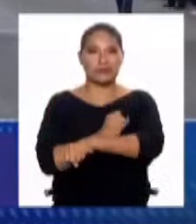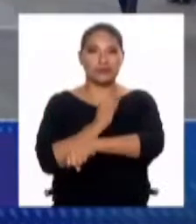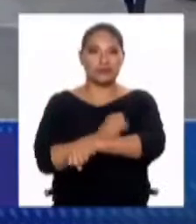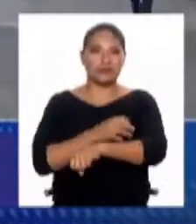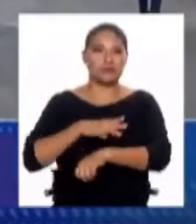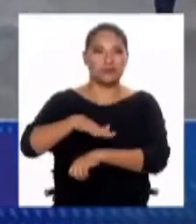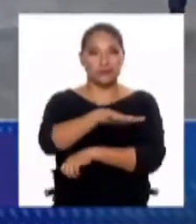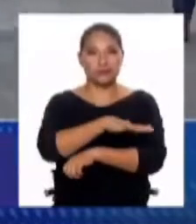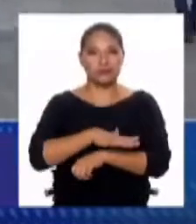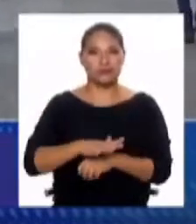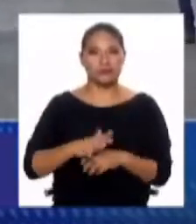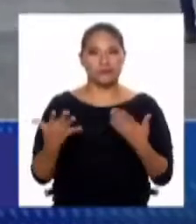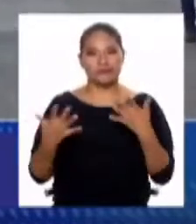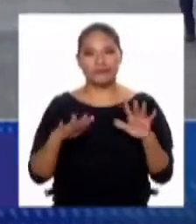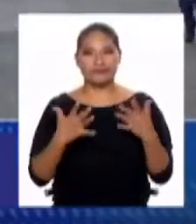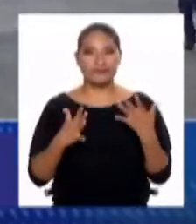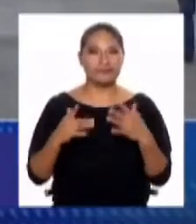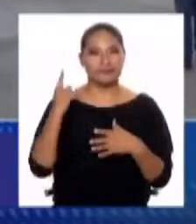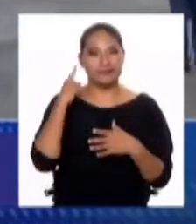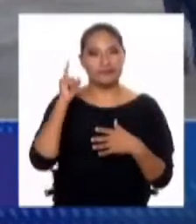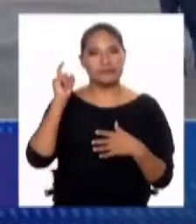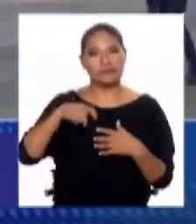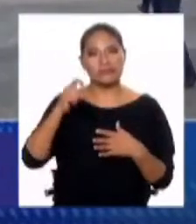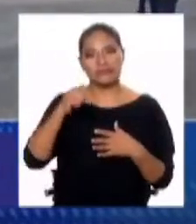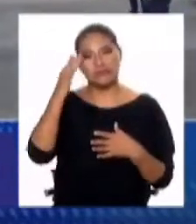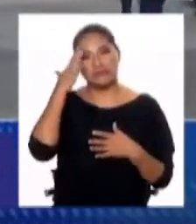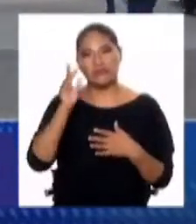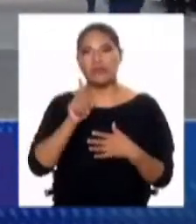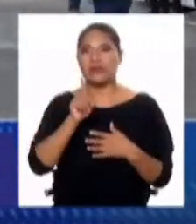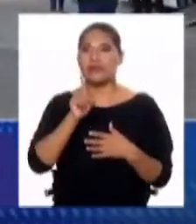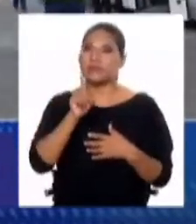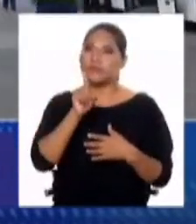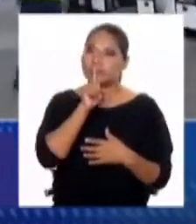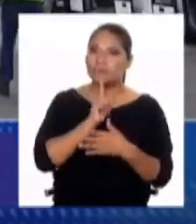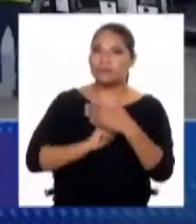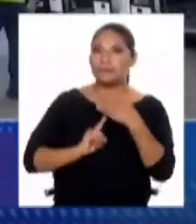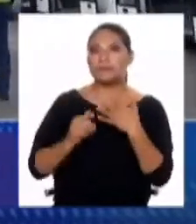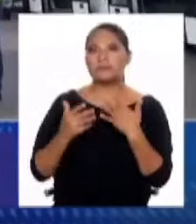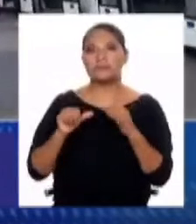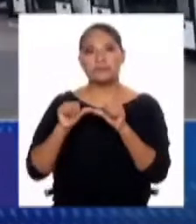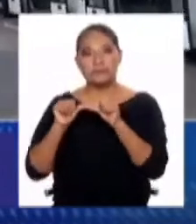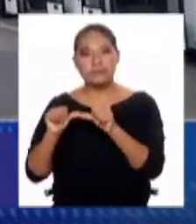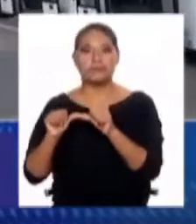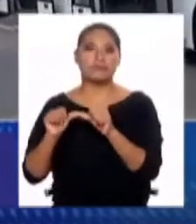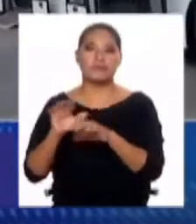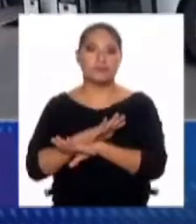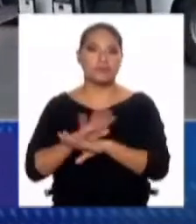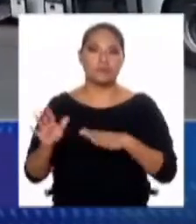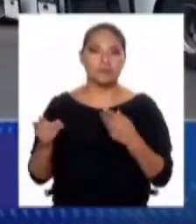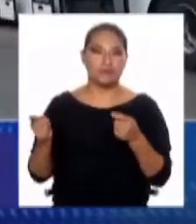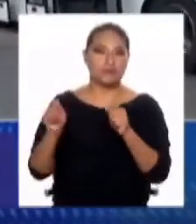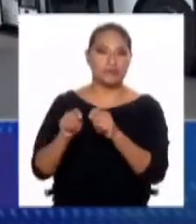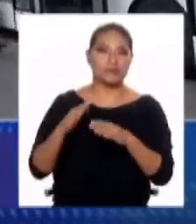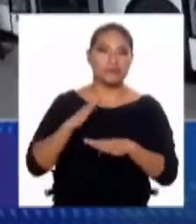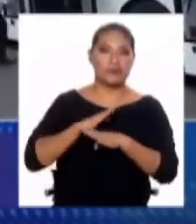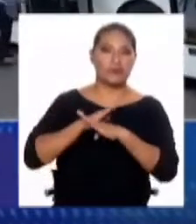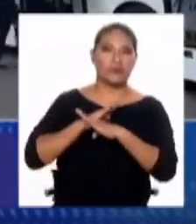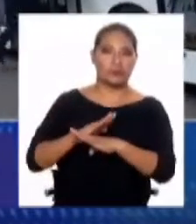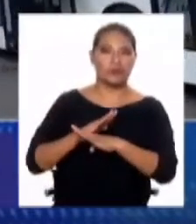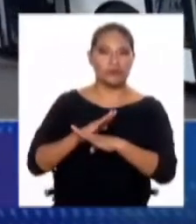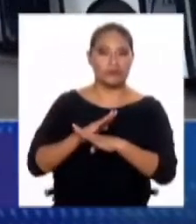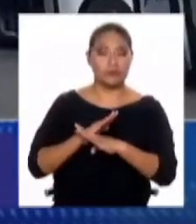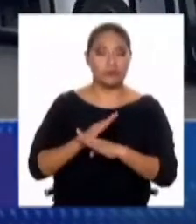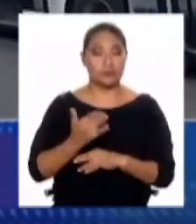que de alguna manera está metiéndose para evitar que eso siga ocurriendo. Yo creo que hoy